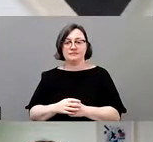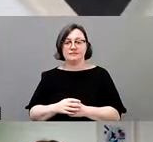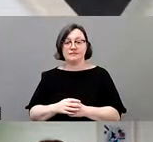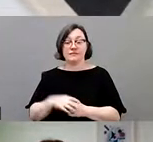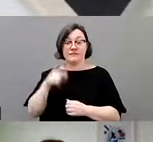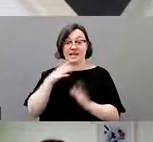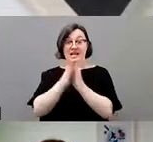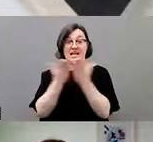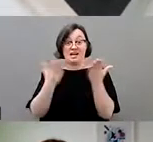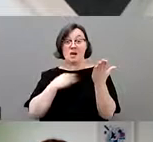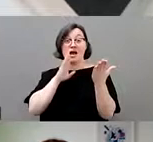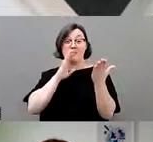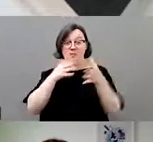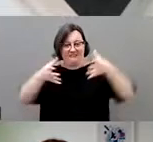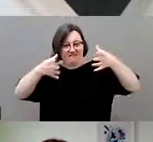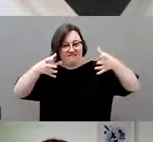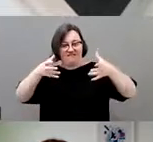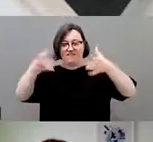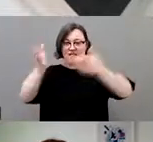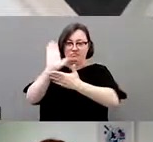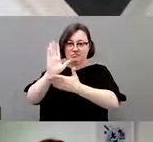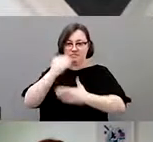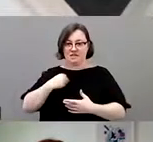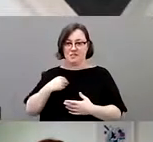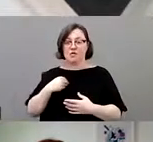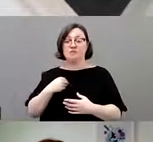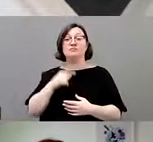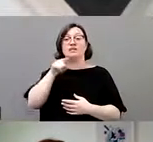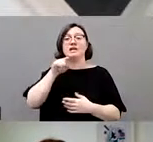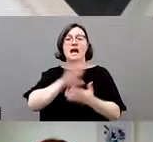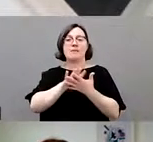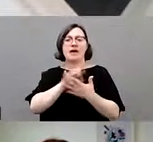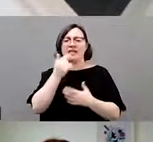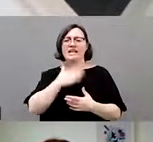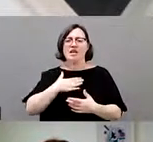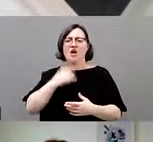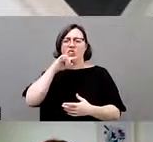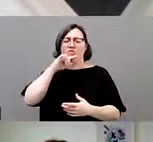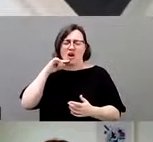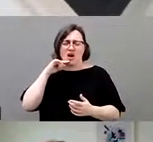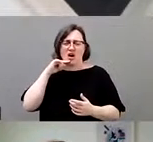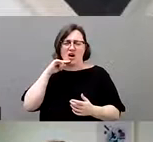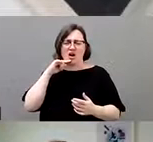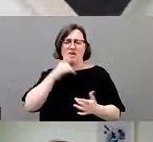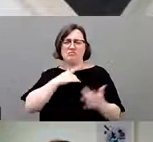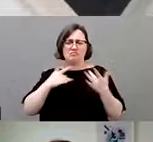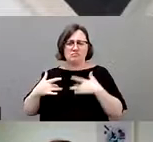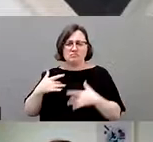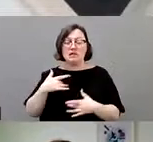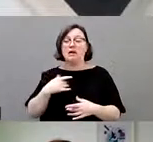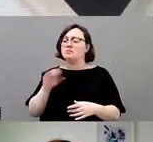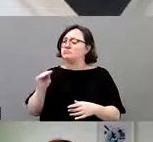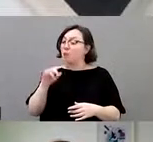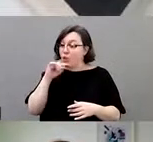Este es el libro que os estoy enseñando directamente, ahí estaba pues diciendo, por ejemplo, me duele, pues dicen, ¿te duele